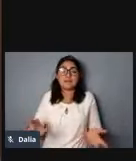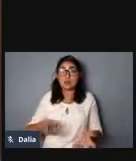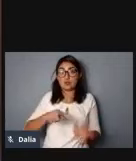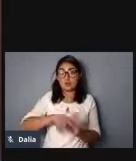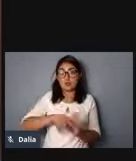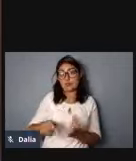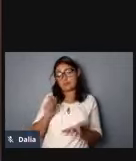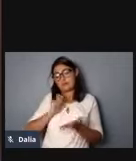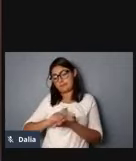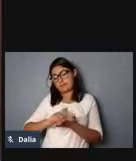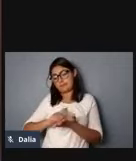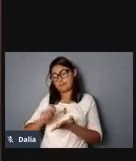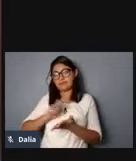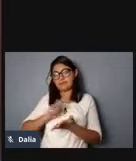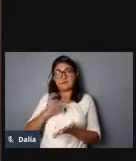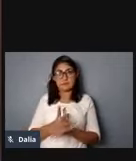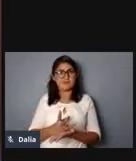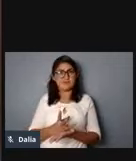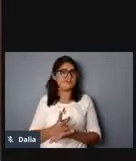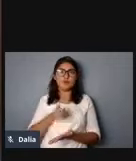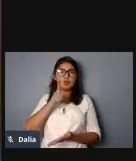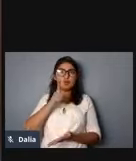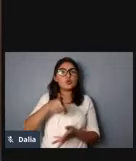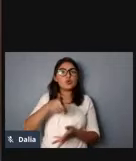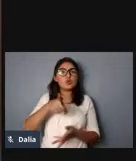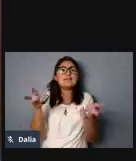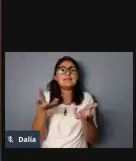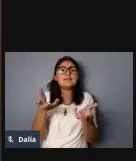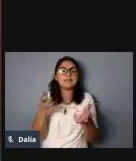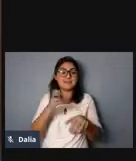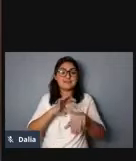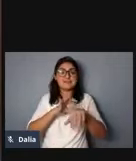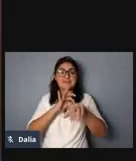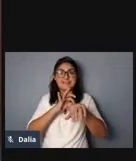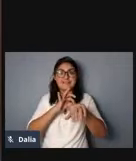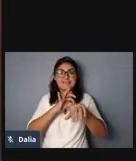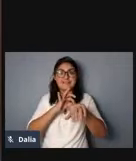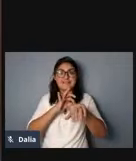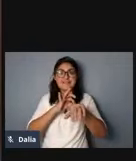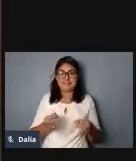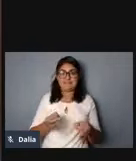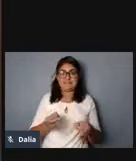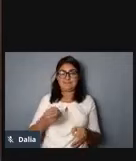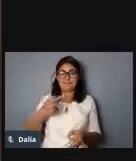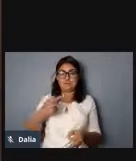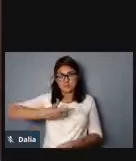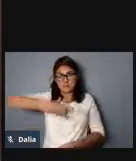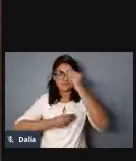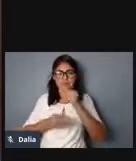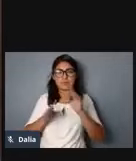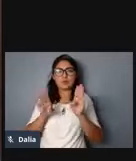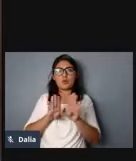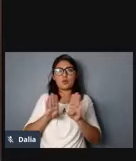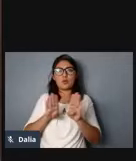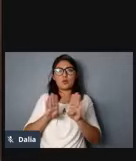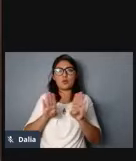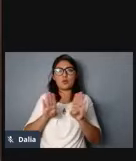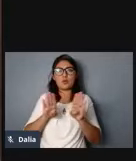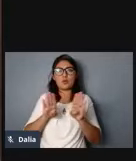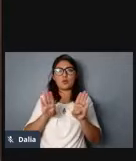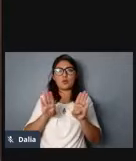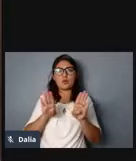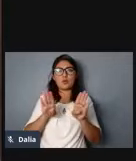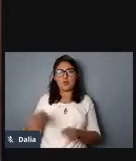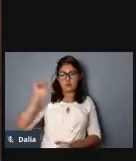haciendo, ahora sí que es el hacer haciendo. Y es tan indispensable que hoy en día podamos